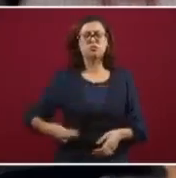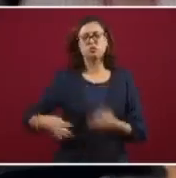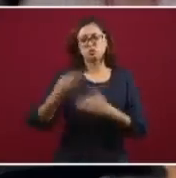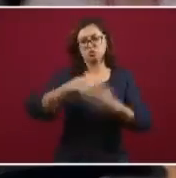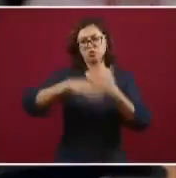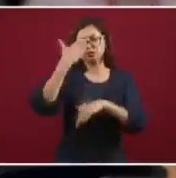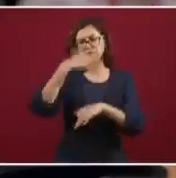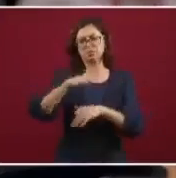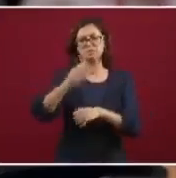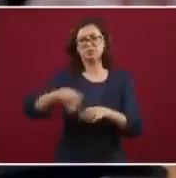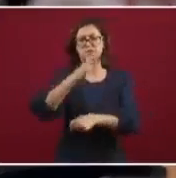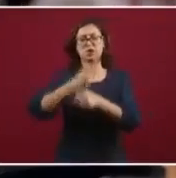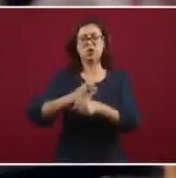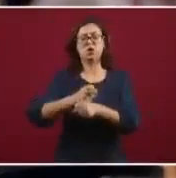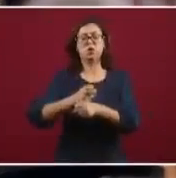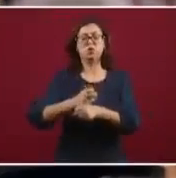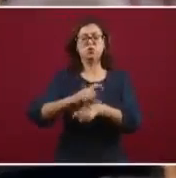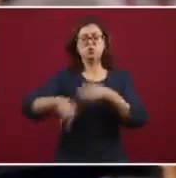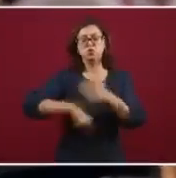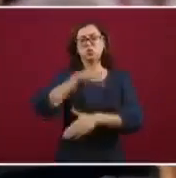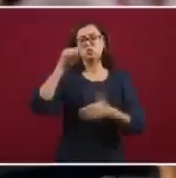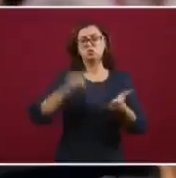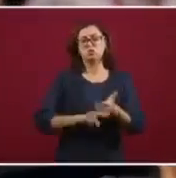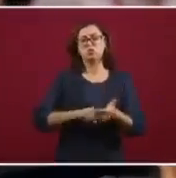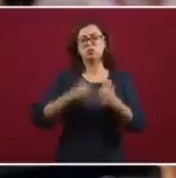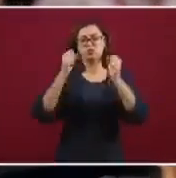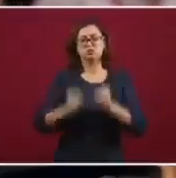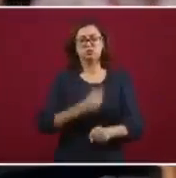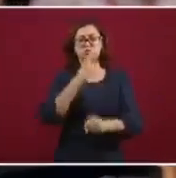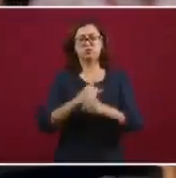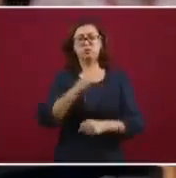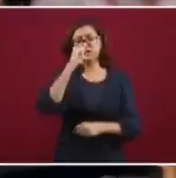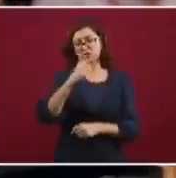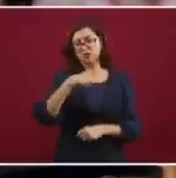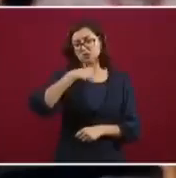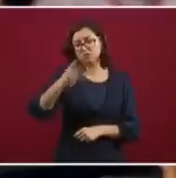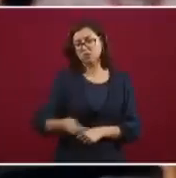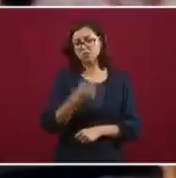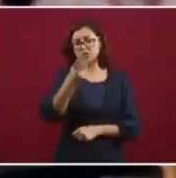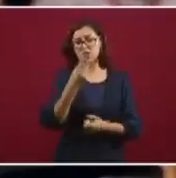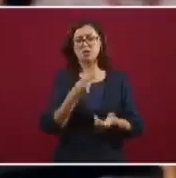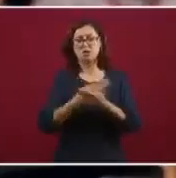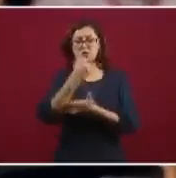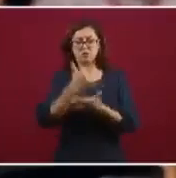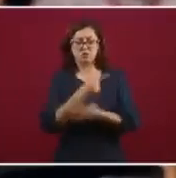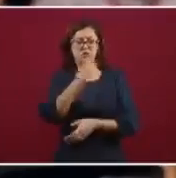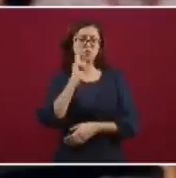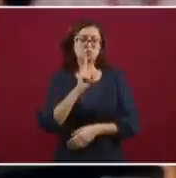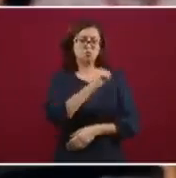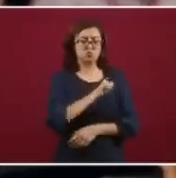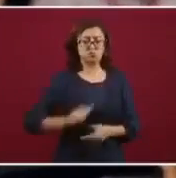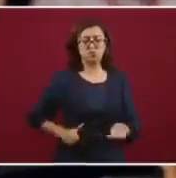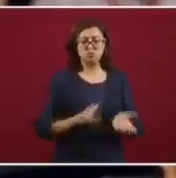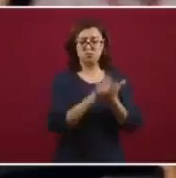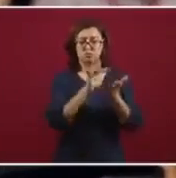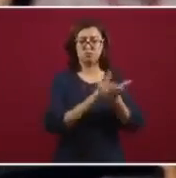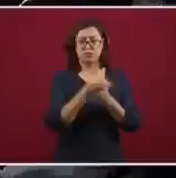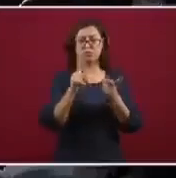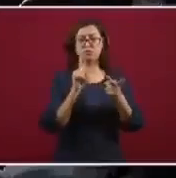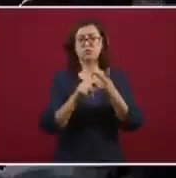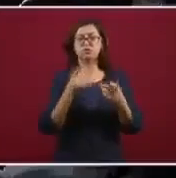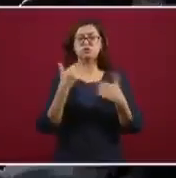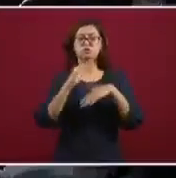el segundo lugar a nivel nacional en inseguridad. Mi pregunta es, ¿se sumaría usted a este proyecto de la alcaldesa? Y en tema de